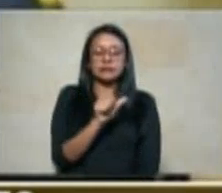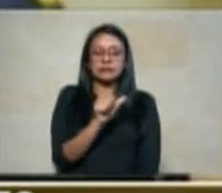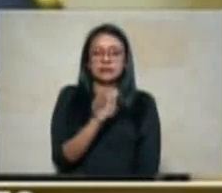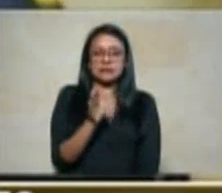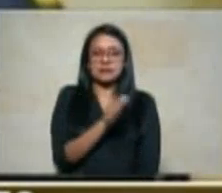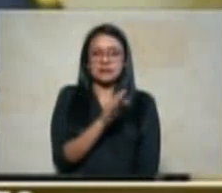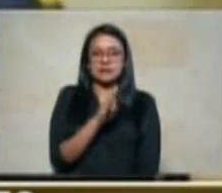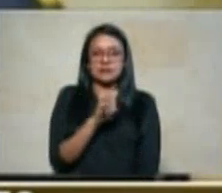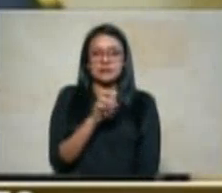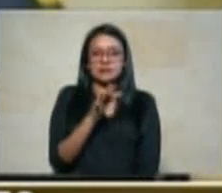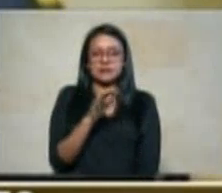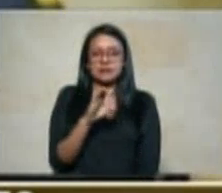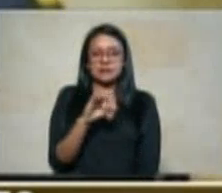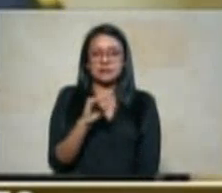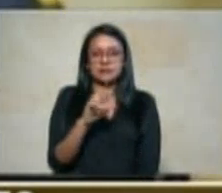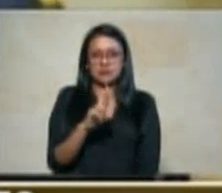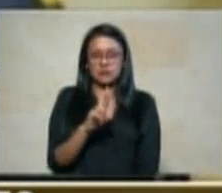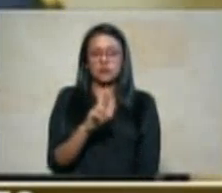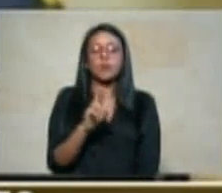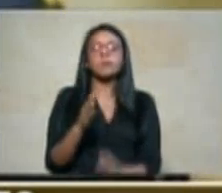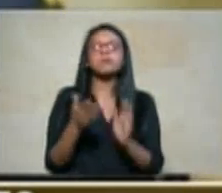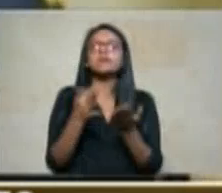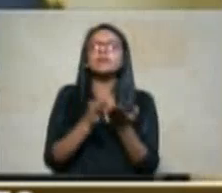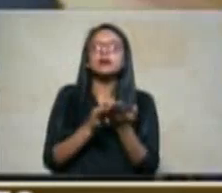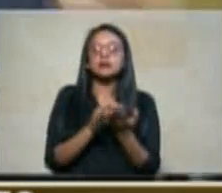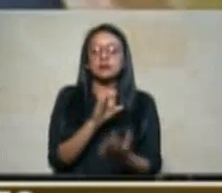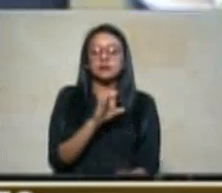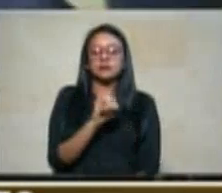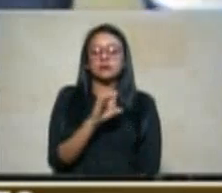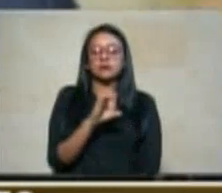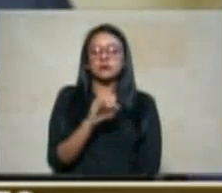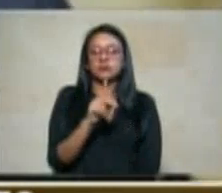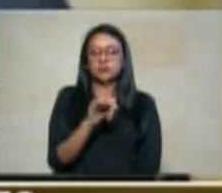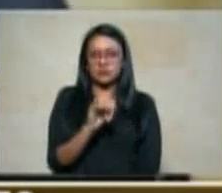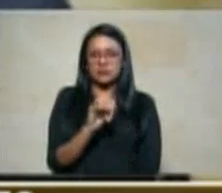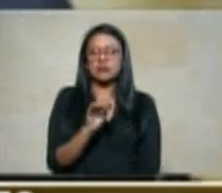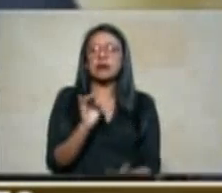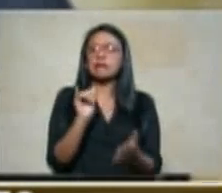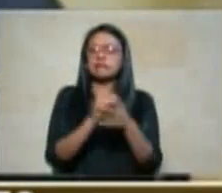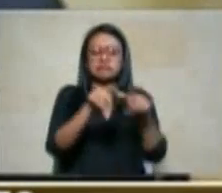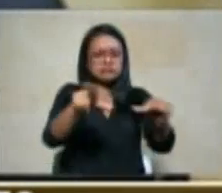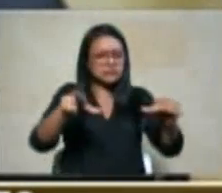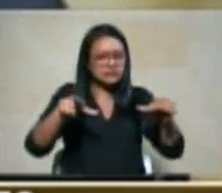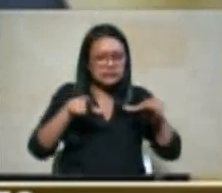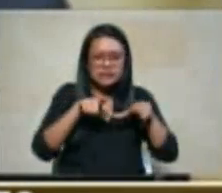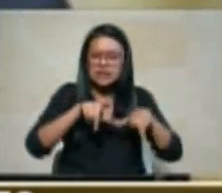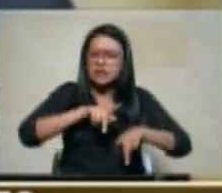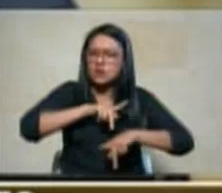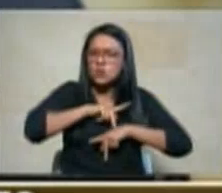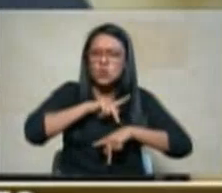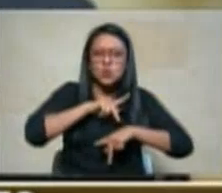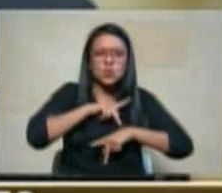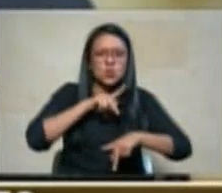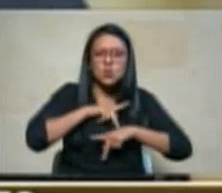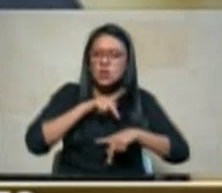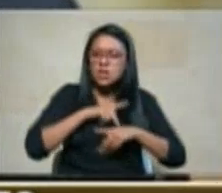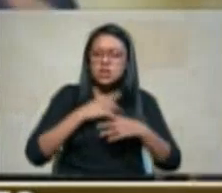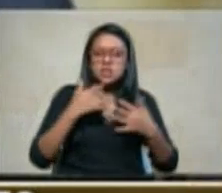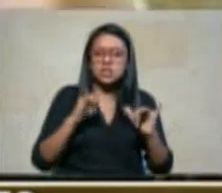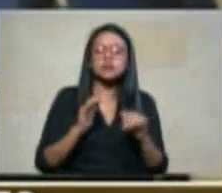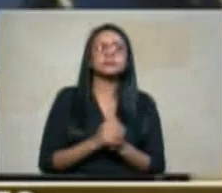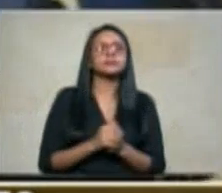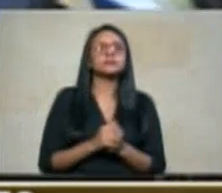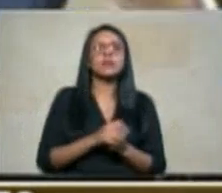Tierras adquiridas legítimamente. Los vendedores iniciales no se han ido de la región y han perdido la tierra